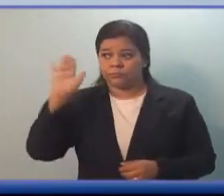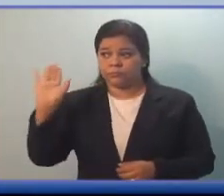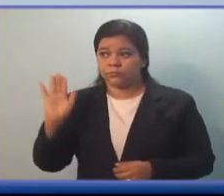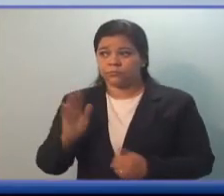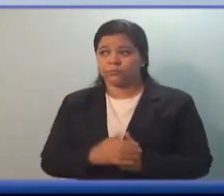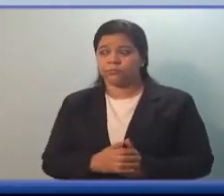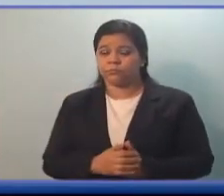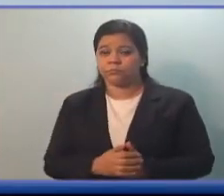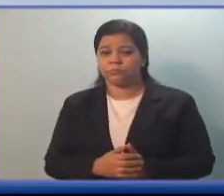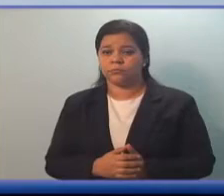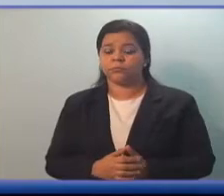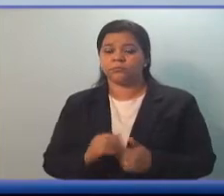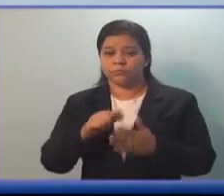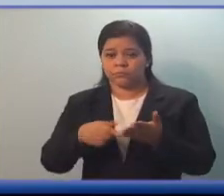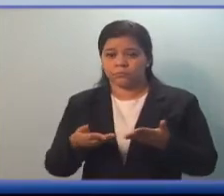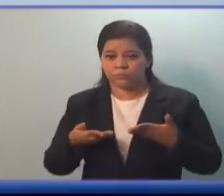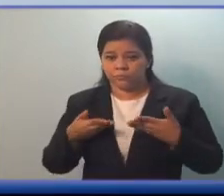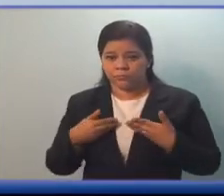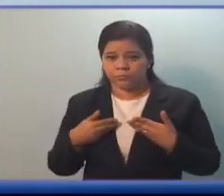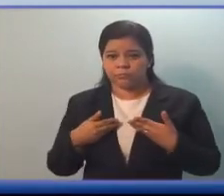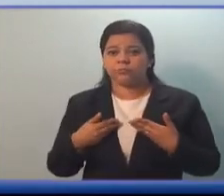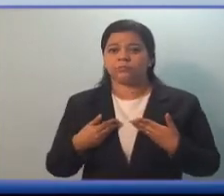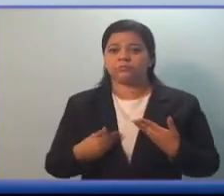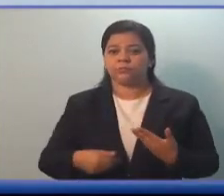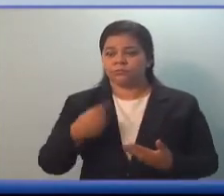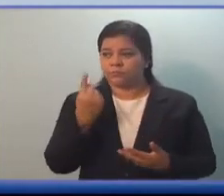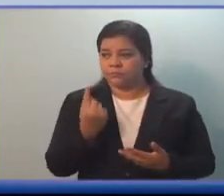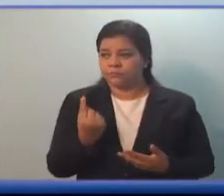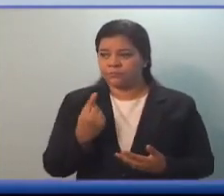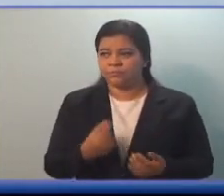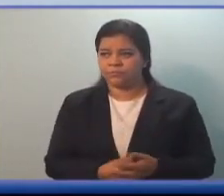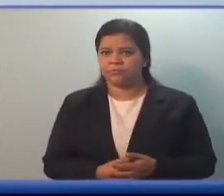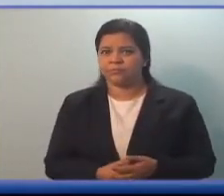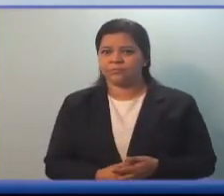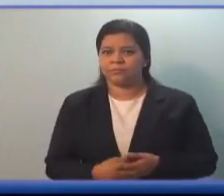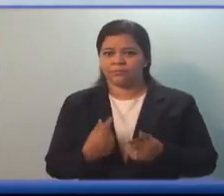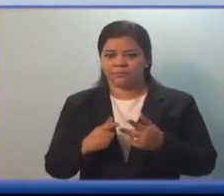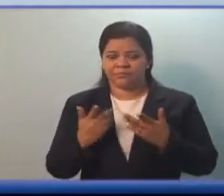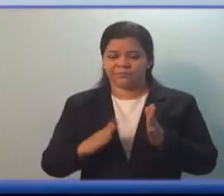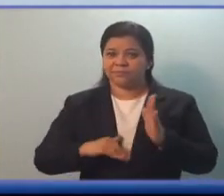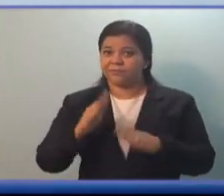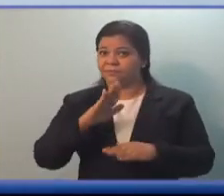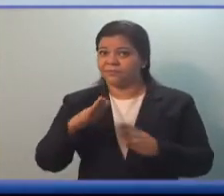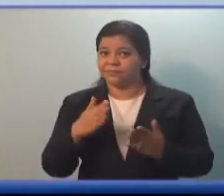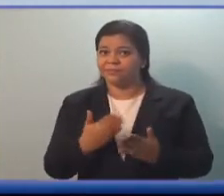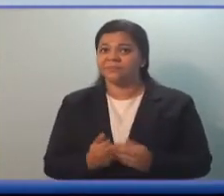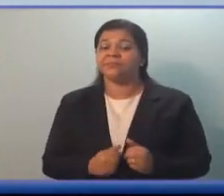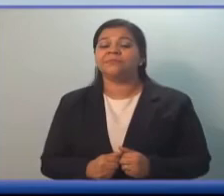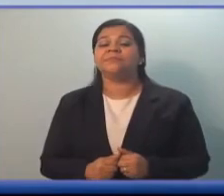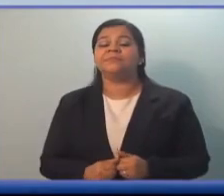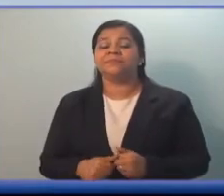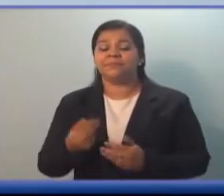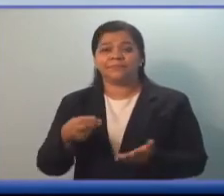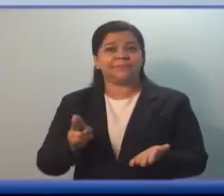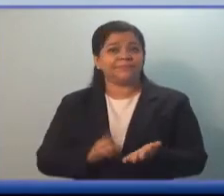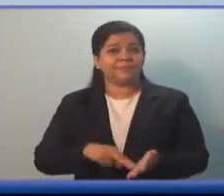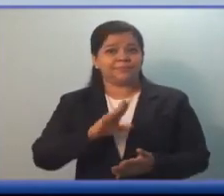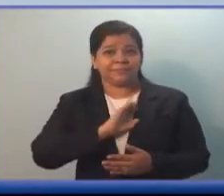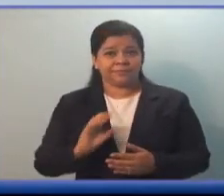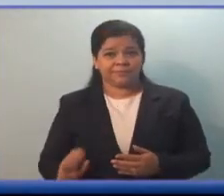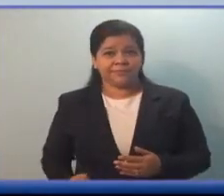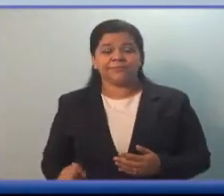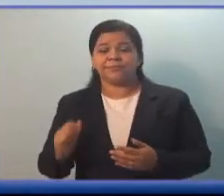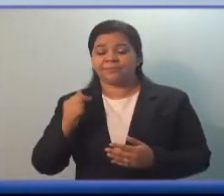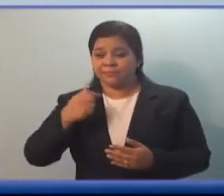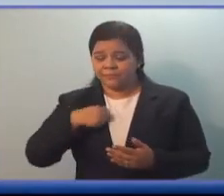hacer efectivos los derechos contenidos en ese tratado. Eso es lo que se llama la esencia de un Estado de Derecho. Si yo firmo un tratado, El Salvador firma un